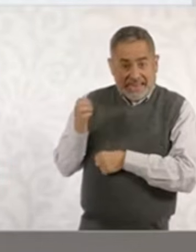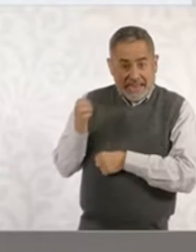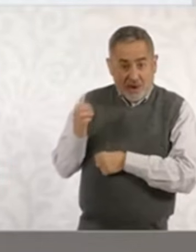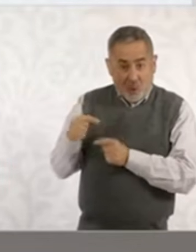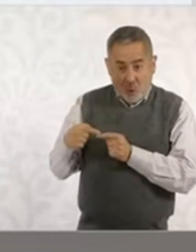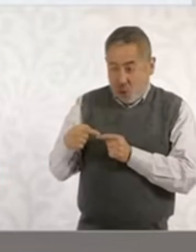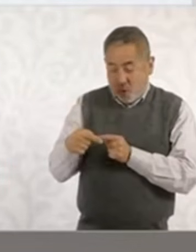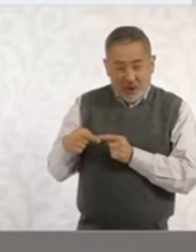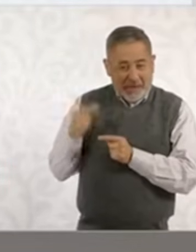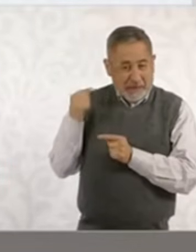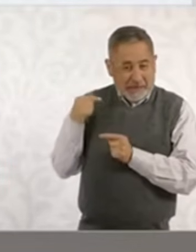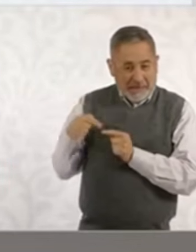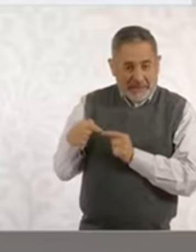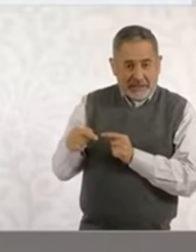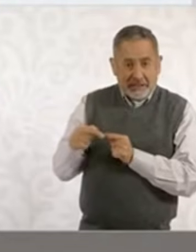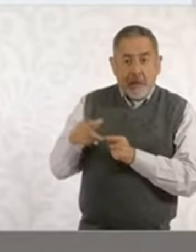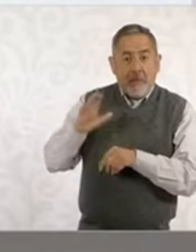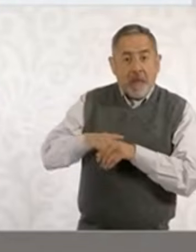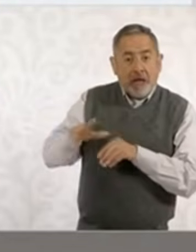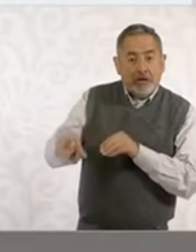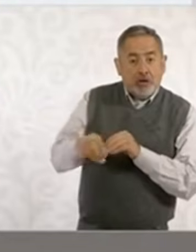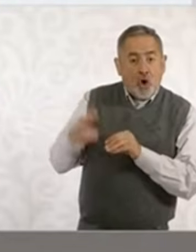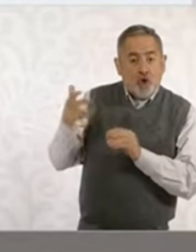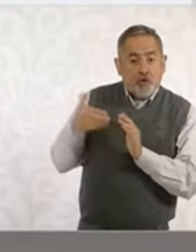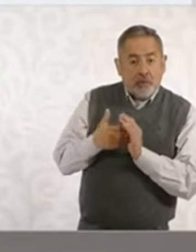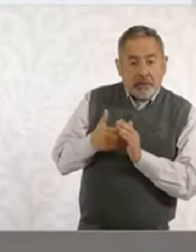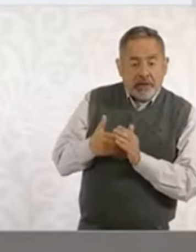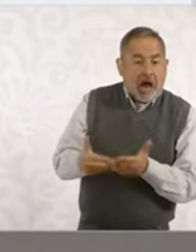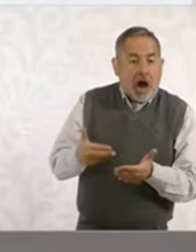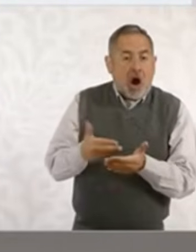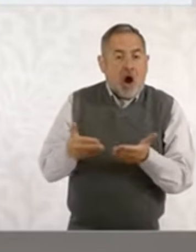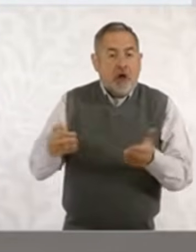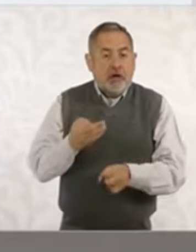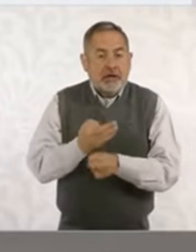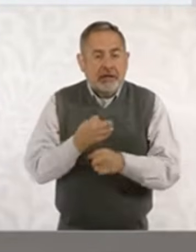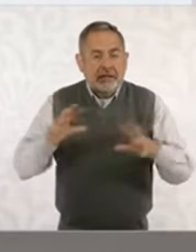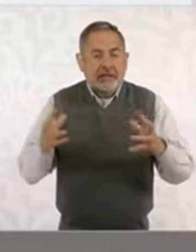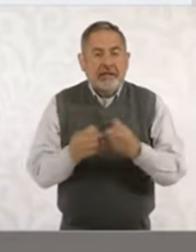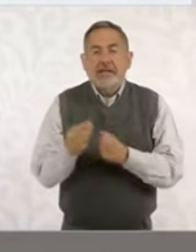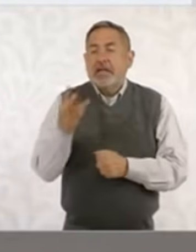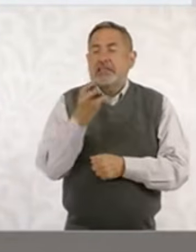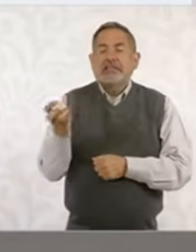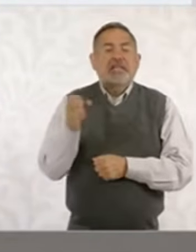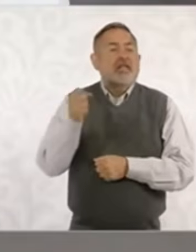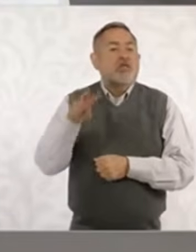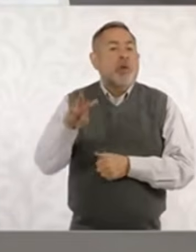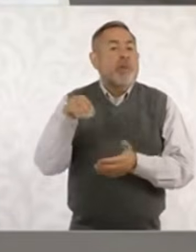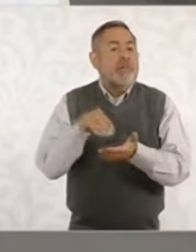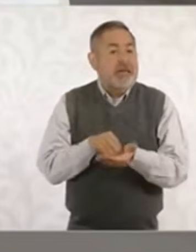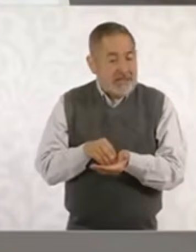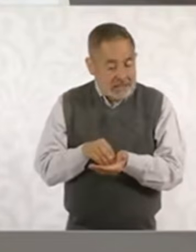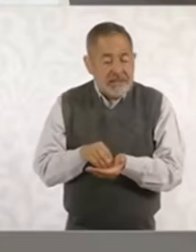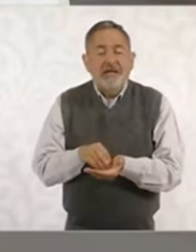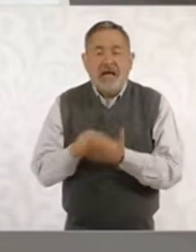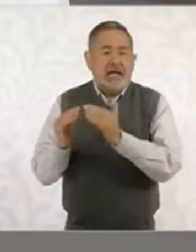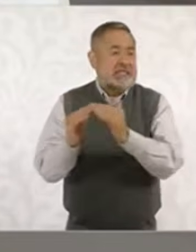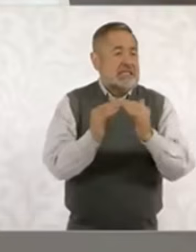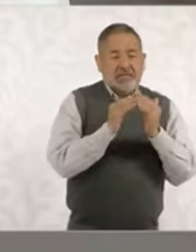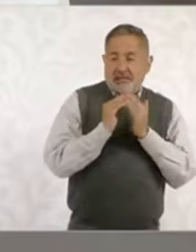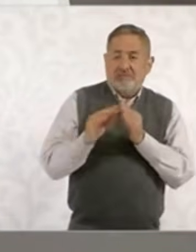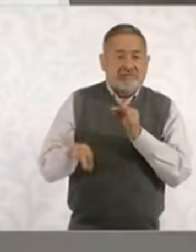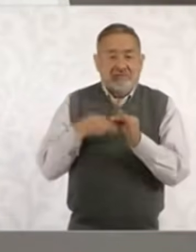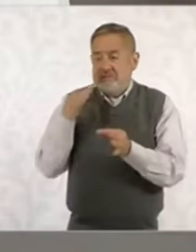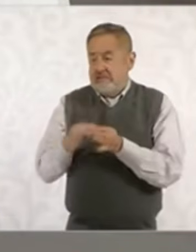sumado 8,000, por lo que al día de hoy tenemos 319,000 viviendas ya